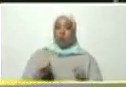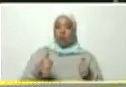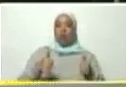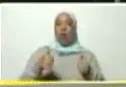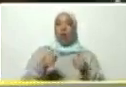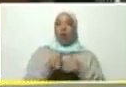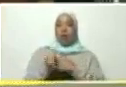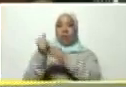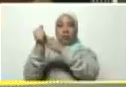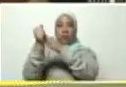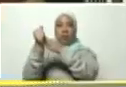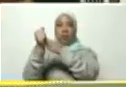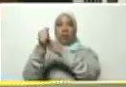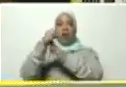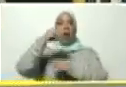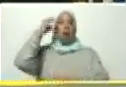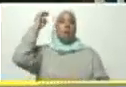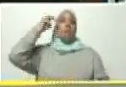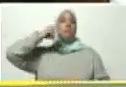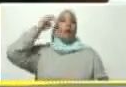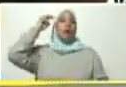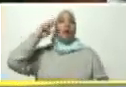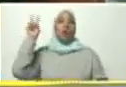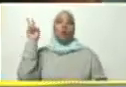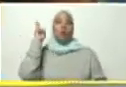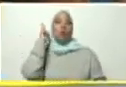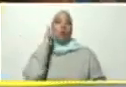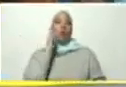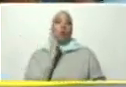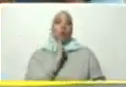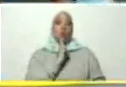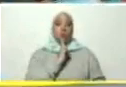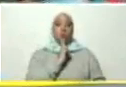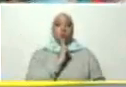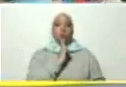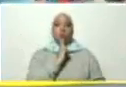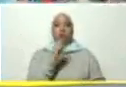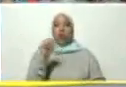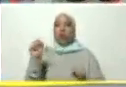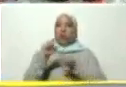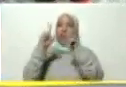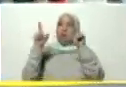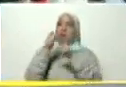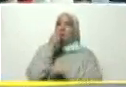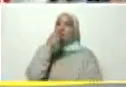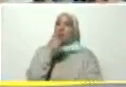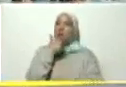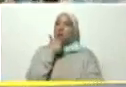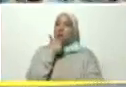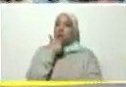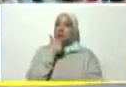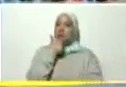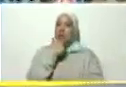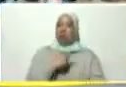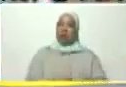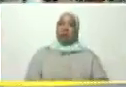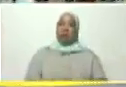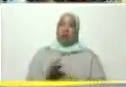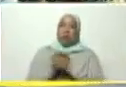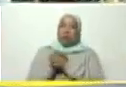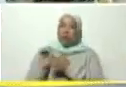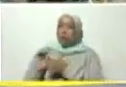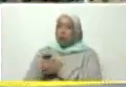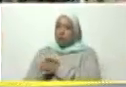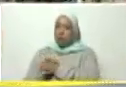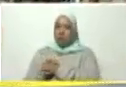Robin soniana de Venezuela es una creación bella tenemos que sentirnos orgullosos almirante compañero